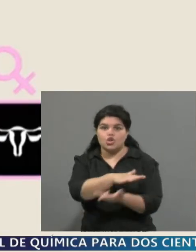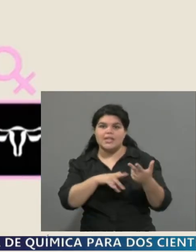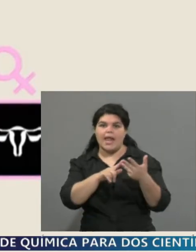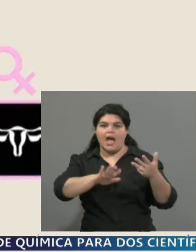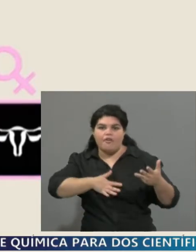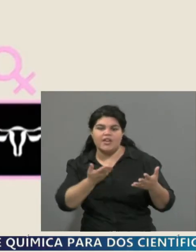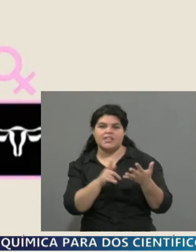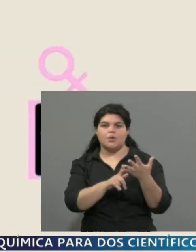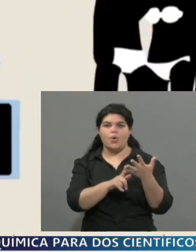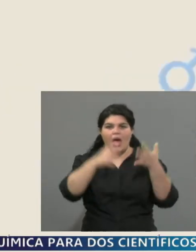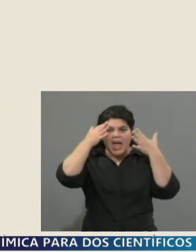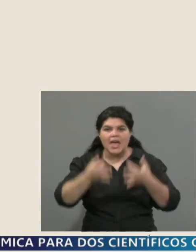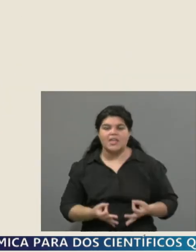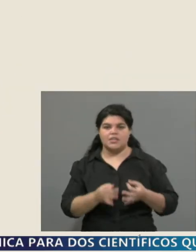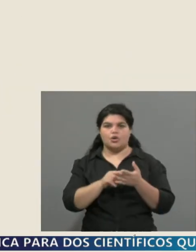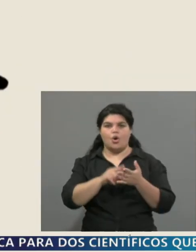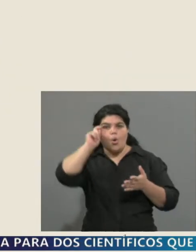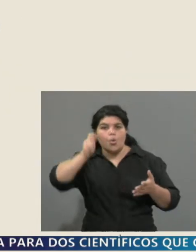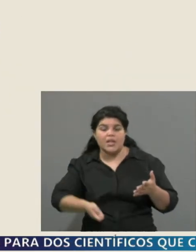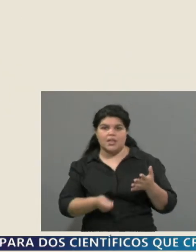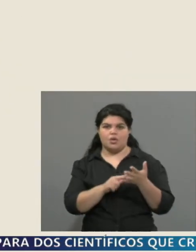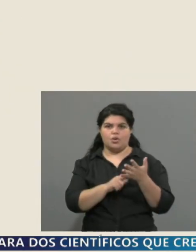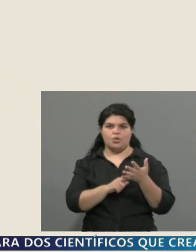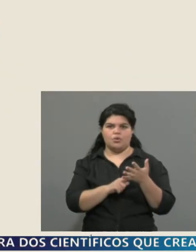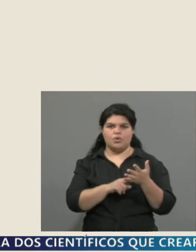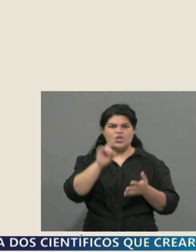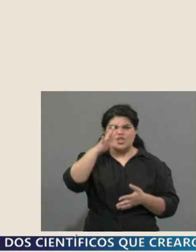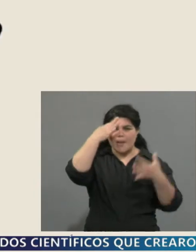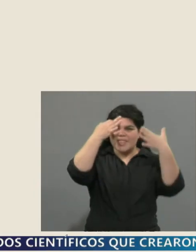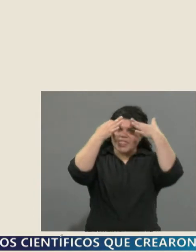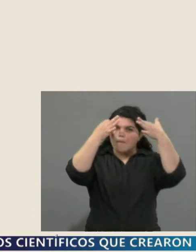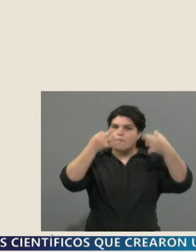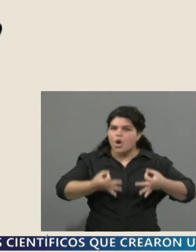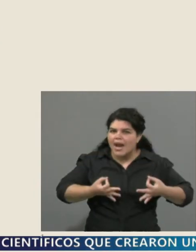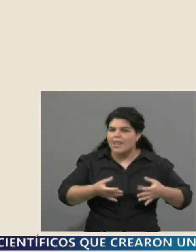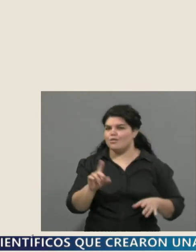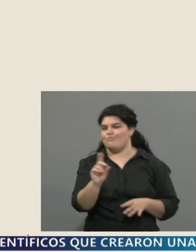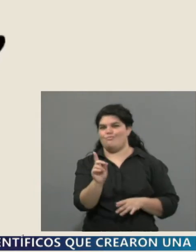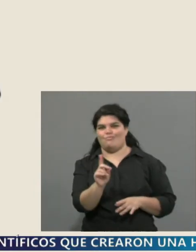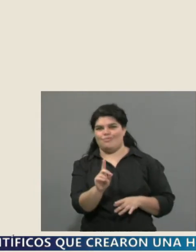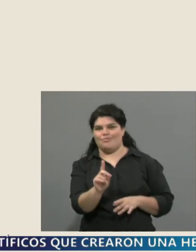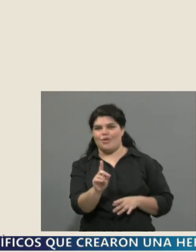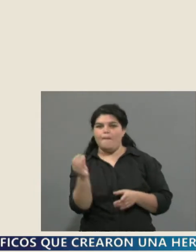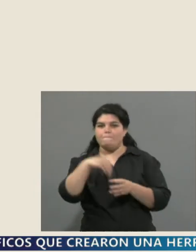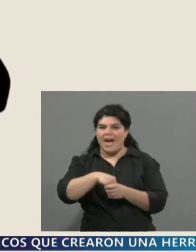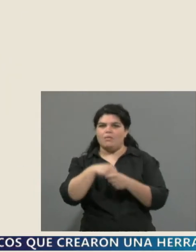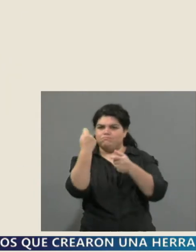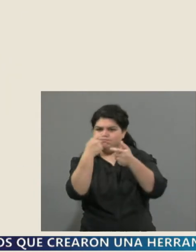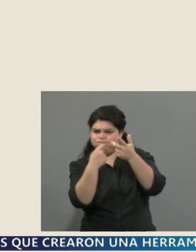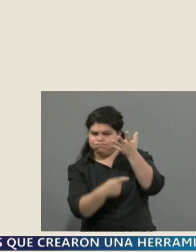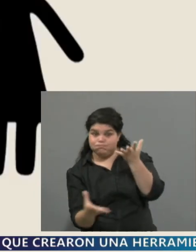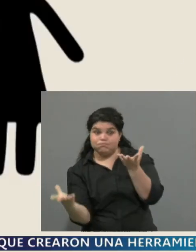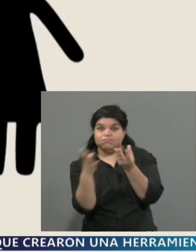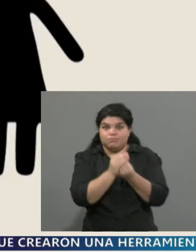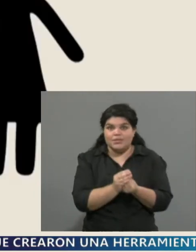éticos, jurídicos, y no solo morales, porque en un principio la educación sexual, o en